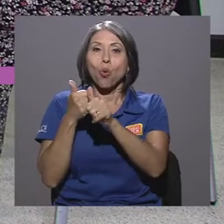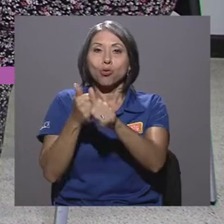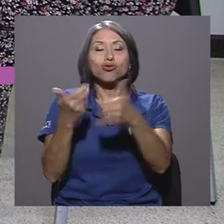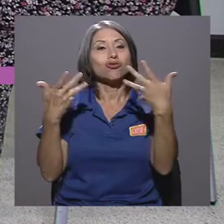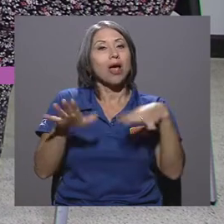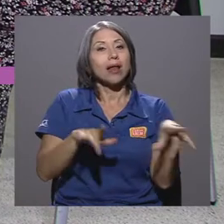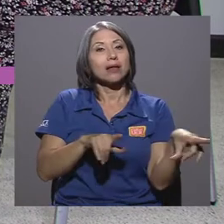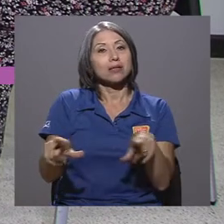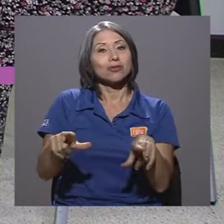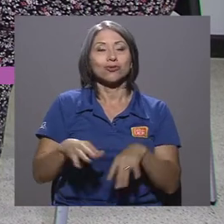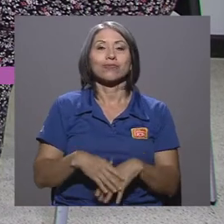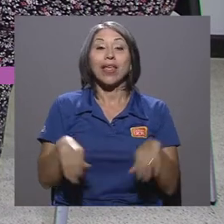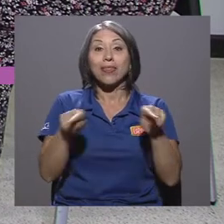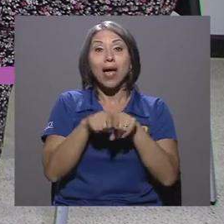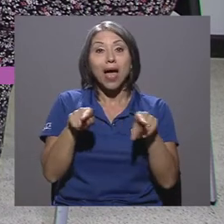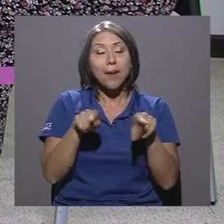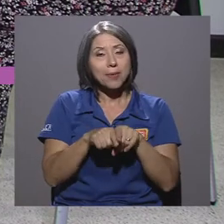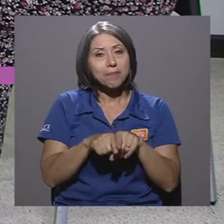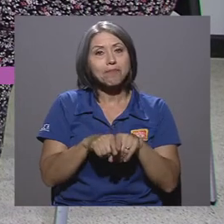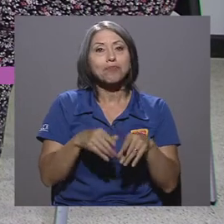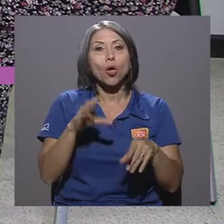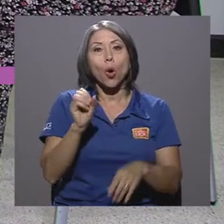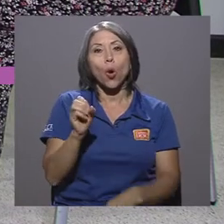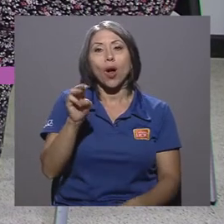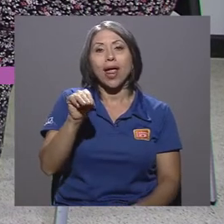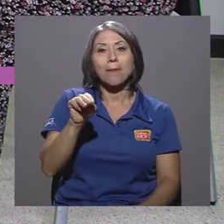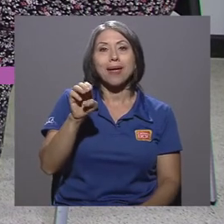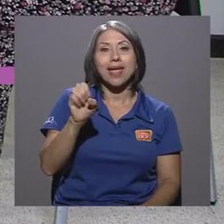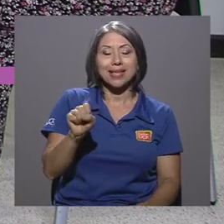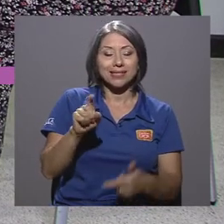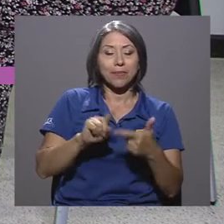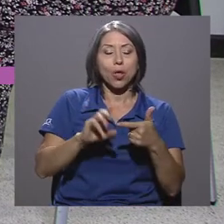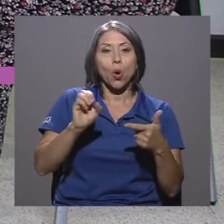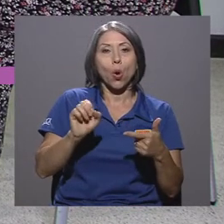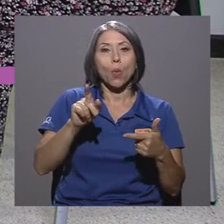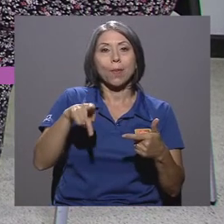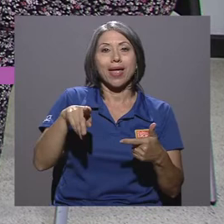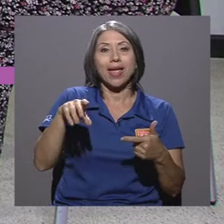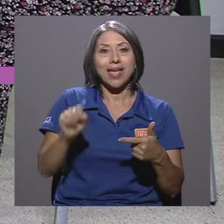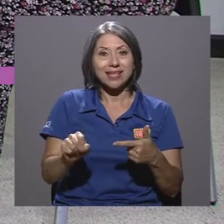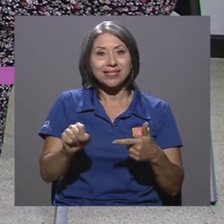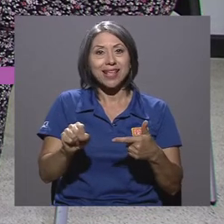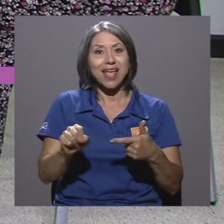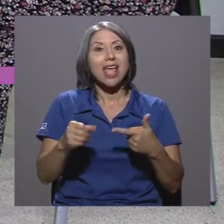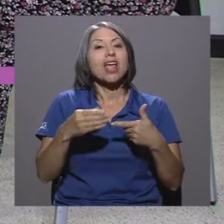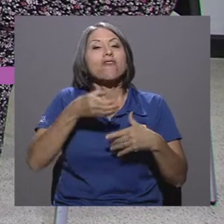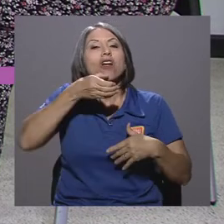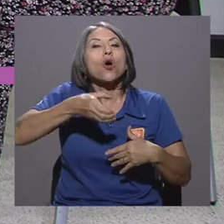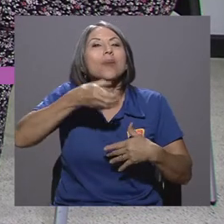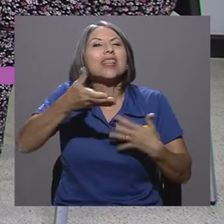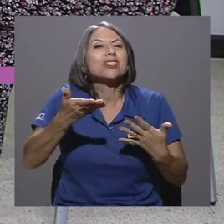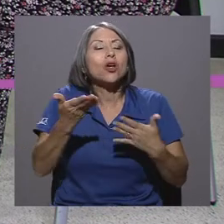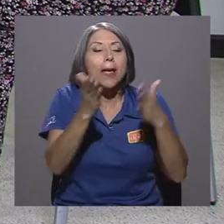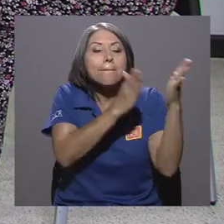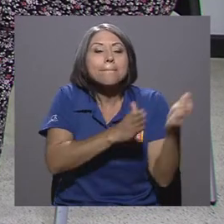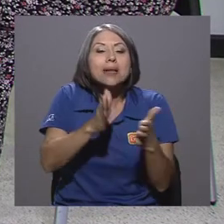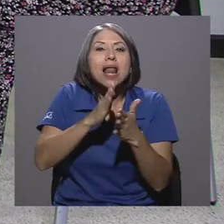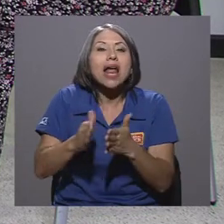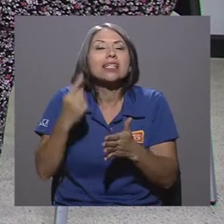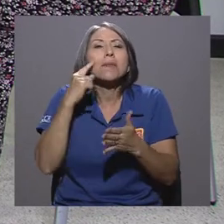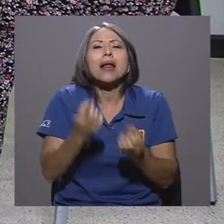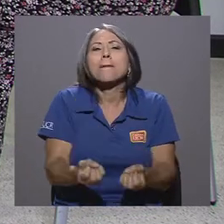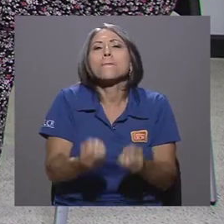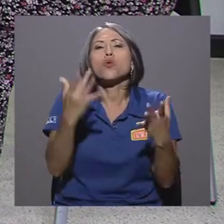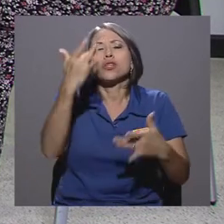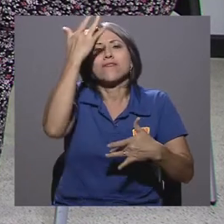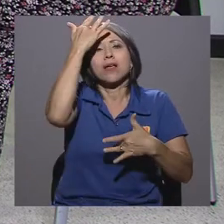importante también mencionar que la recomendación de OMS y OPS es el desarrollar planes multiamenaza, es decir, que nos preparemos de